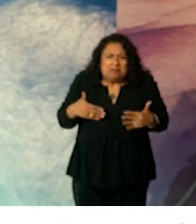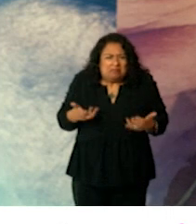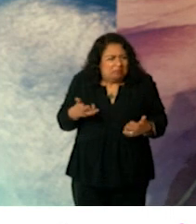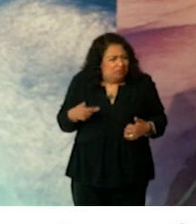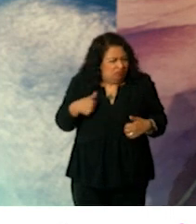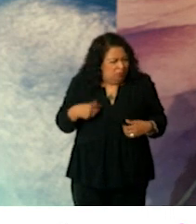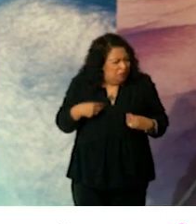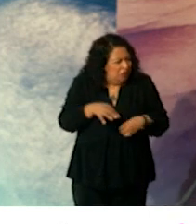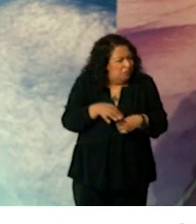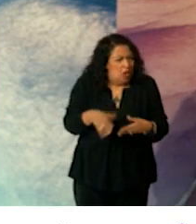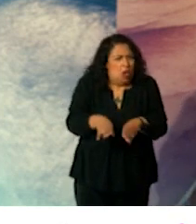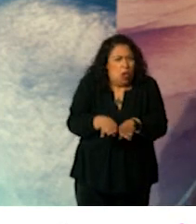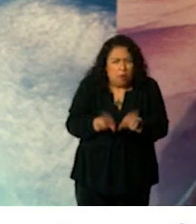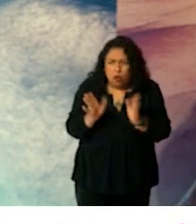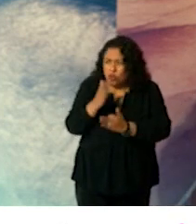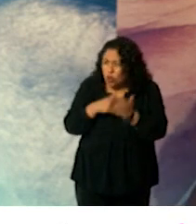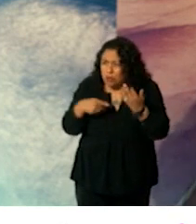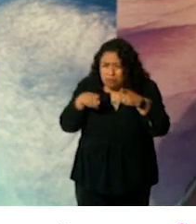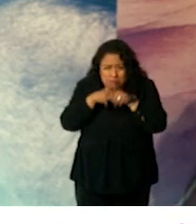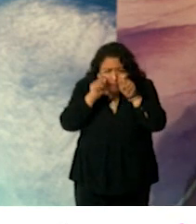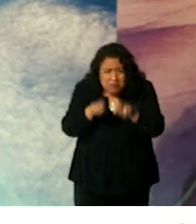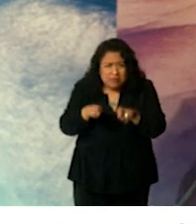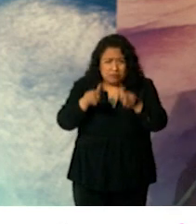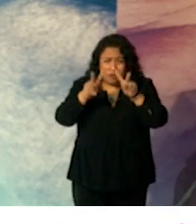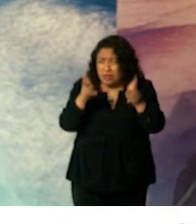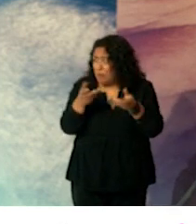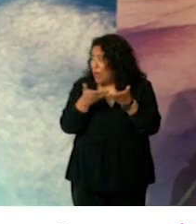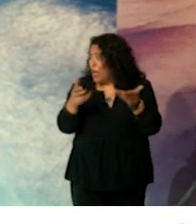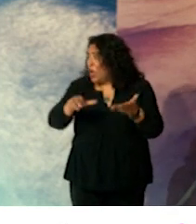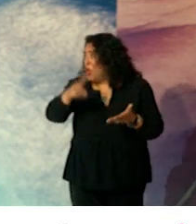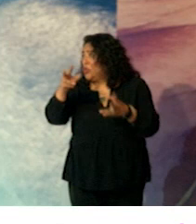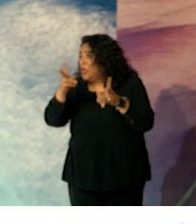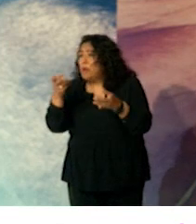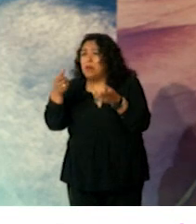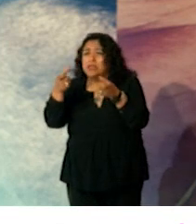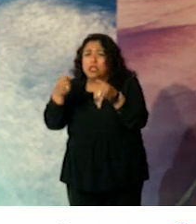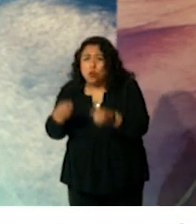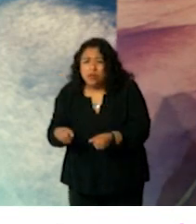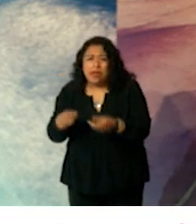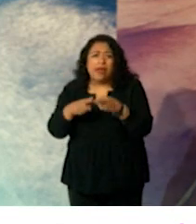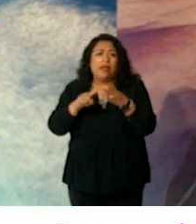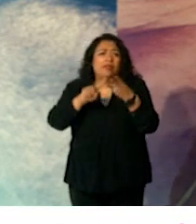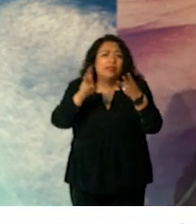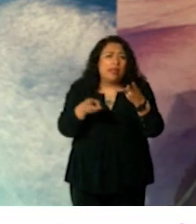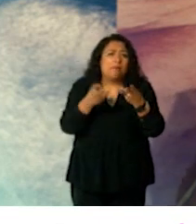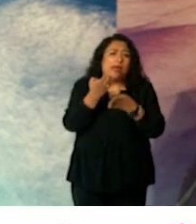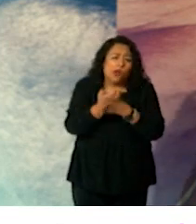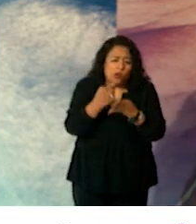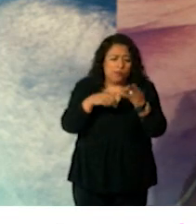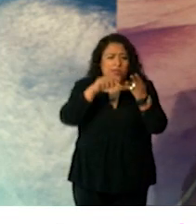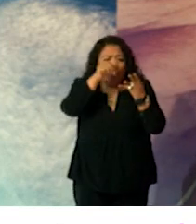realidad? Entonces, y no todos estamos en los mismos temas. Algunos están en los temas de seguridad, otros de temas de economía,